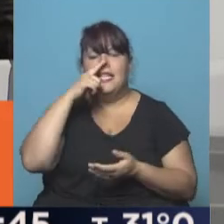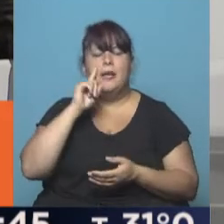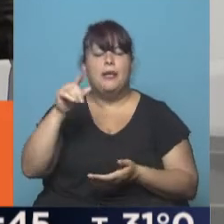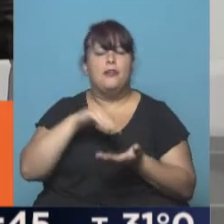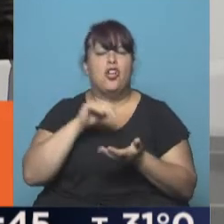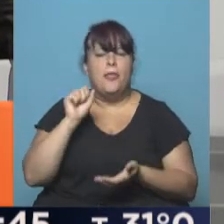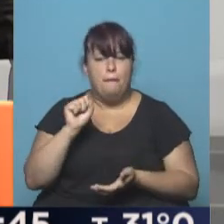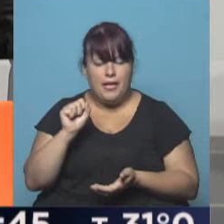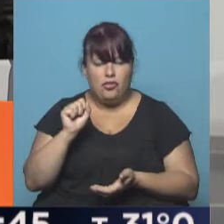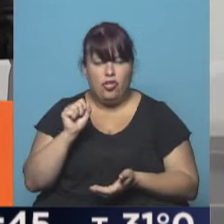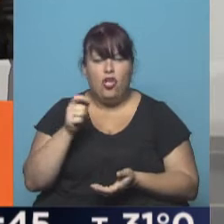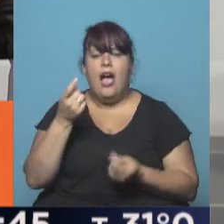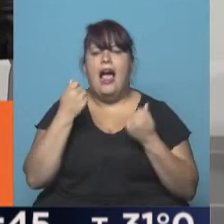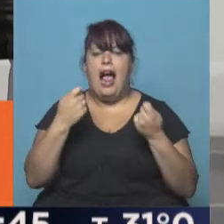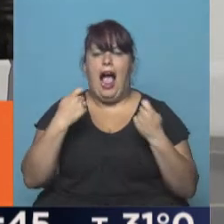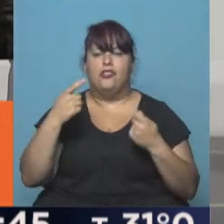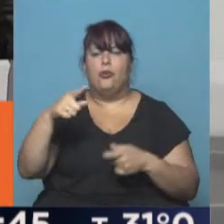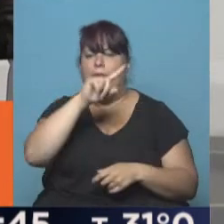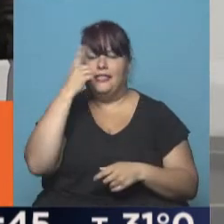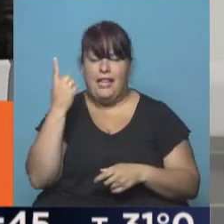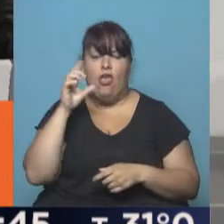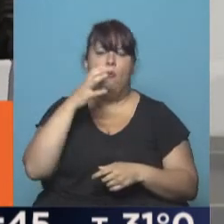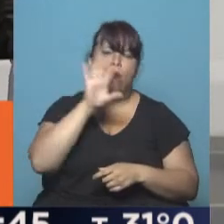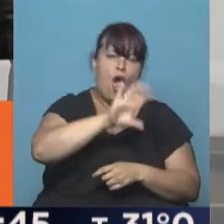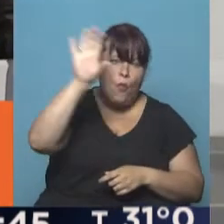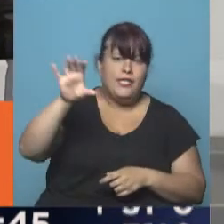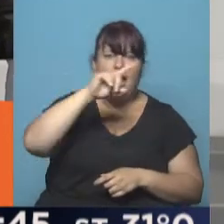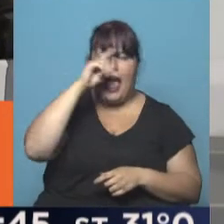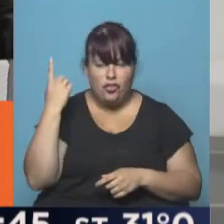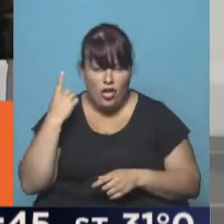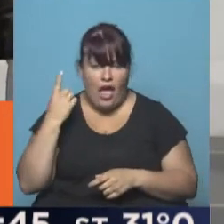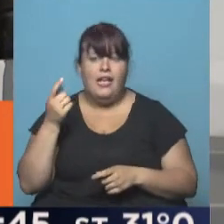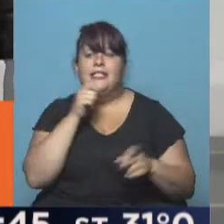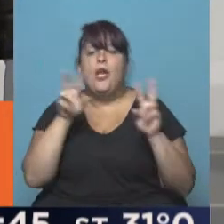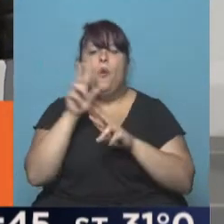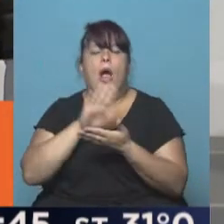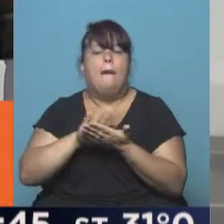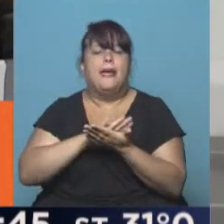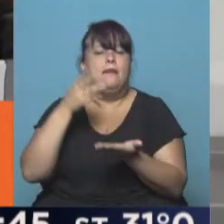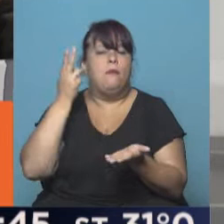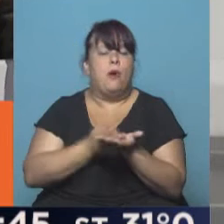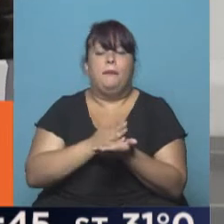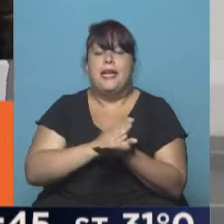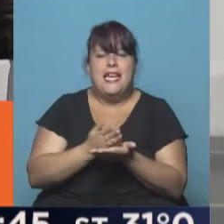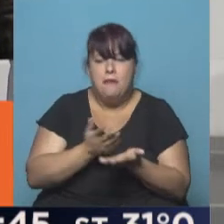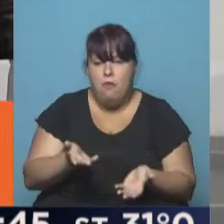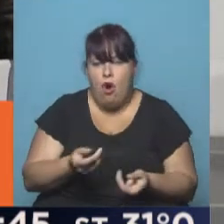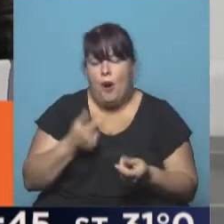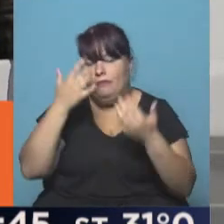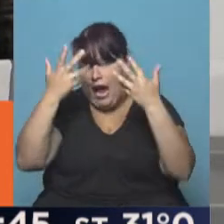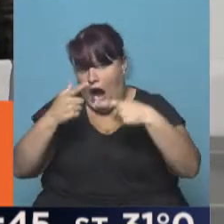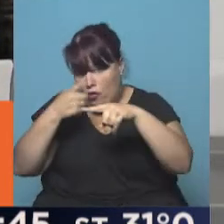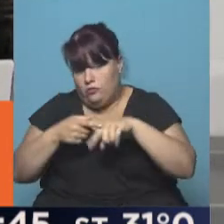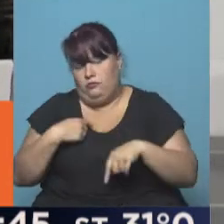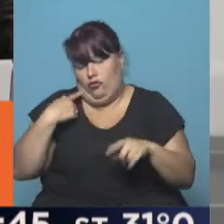de pesos el costo fiscal para el Estado, tanto provincial como nacional, si lo que se buscó es un mínimo no imponible intermedio? Uno matemáticamente,